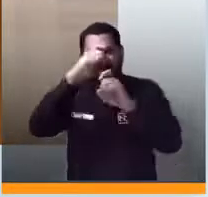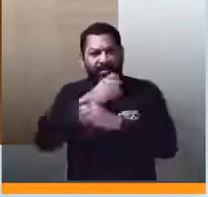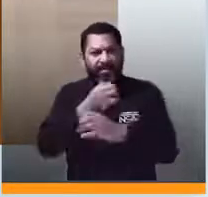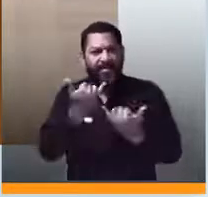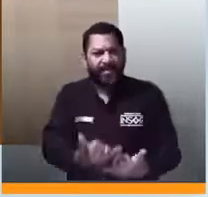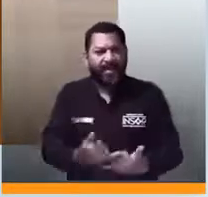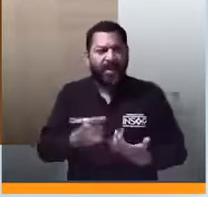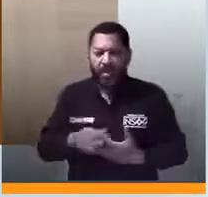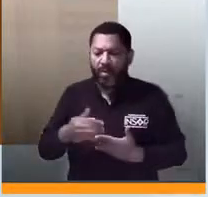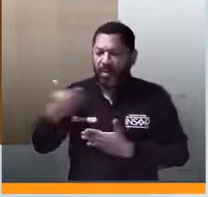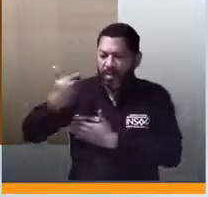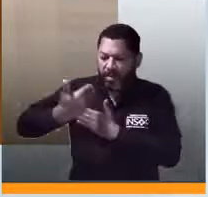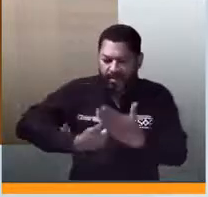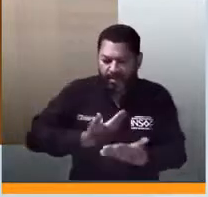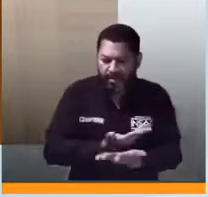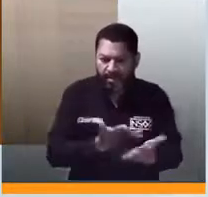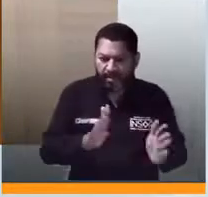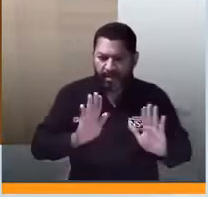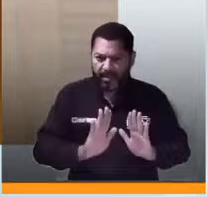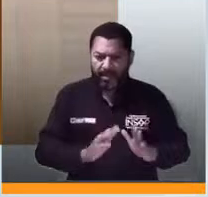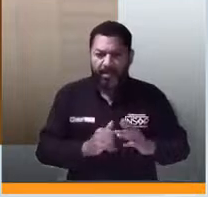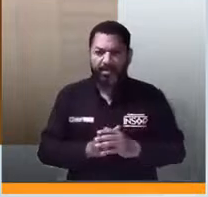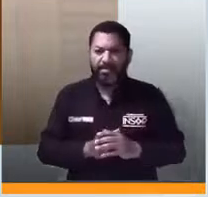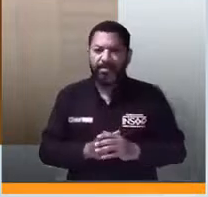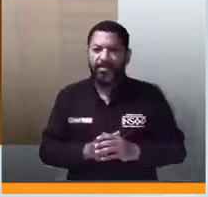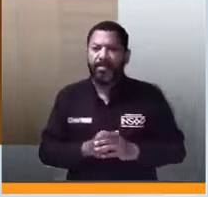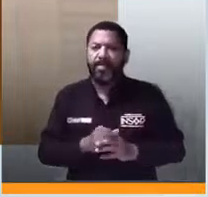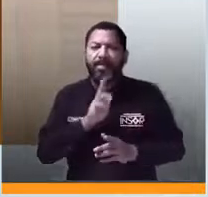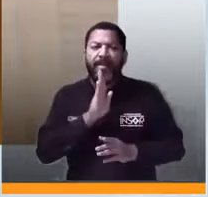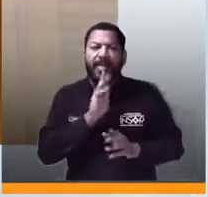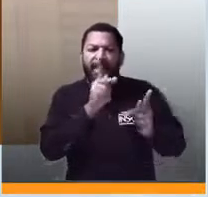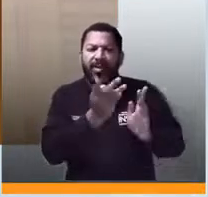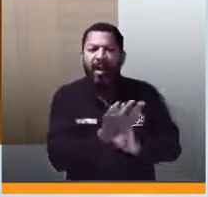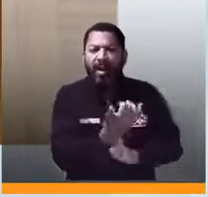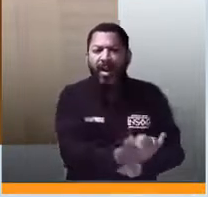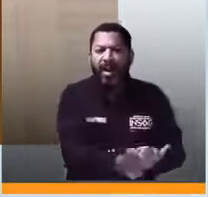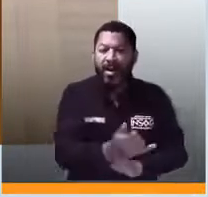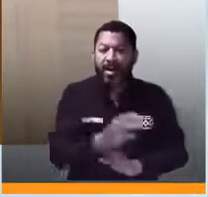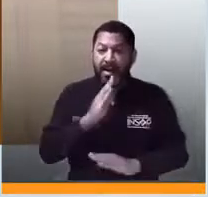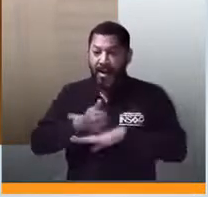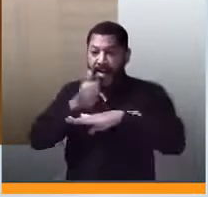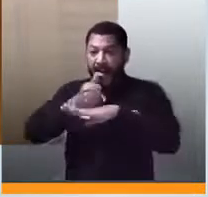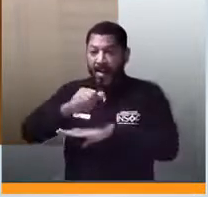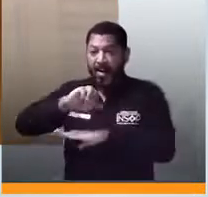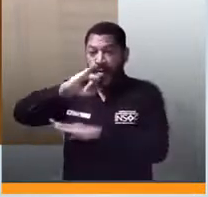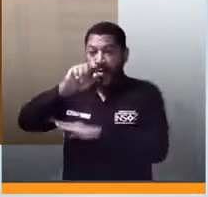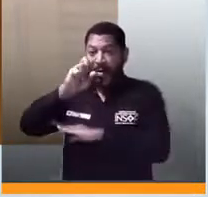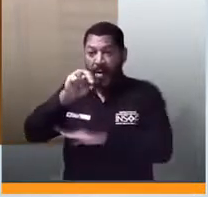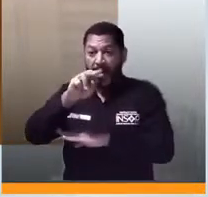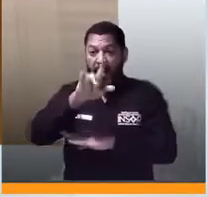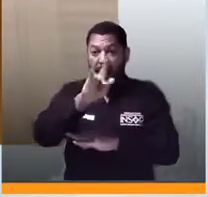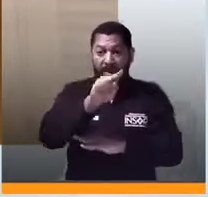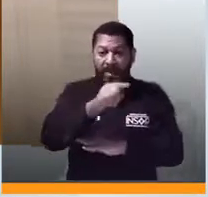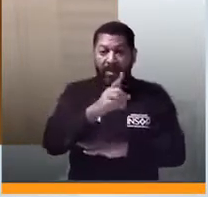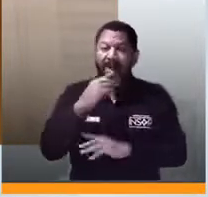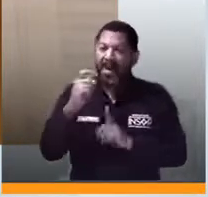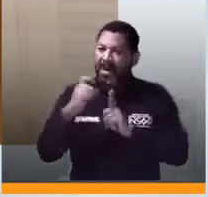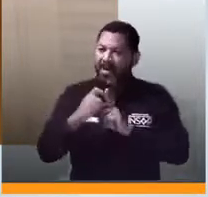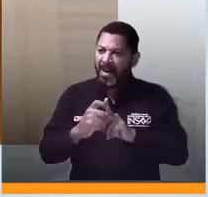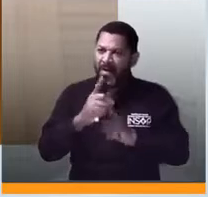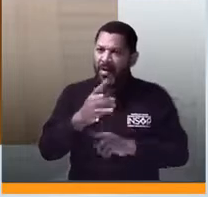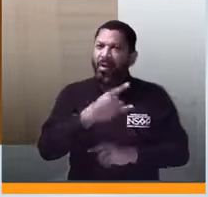tema de las trayectorias, el tipo de estudiante. Creo que Juan Luis es una de las personas que ha acuñado el término de